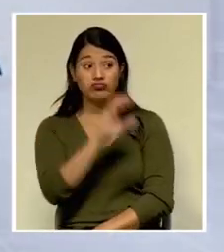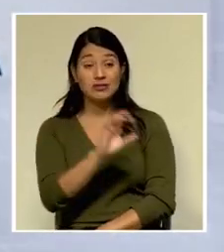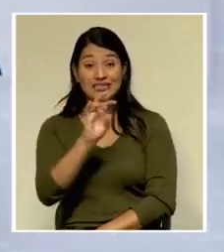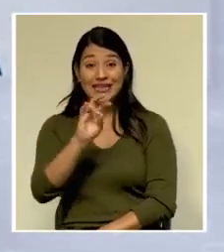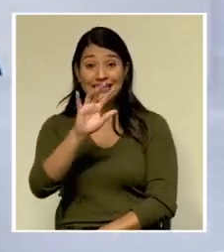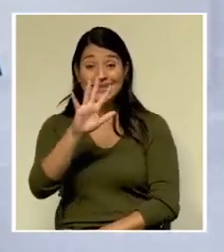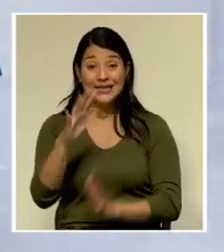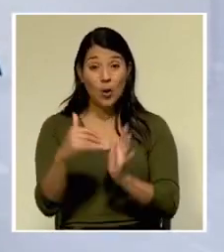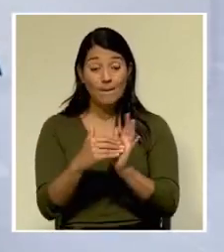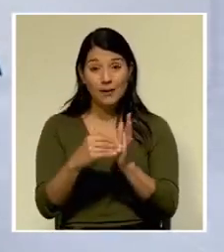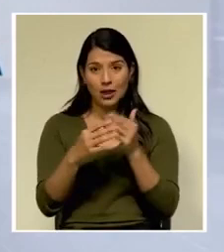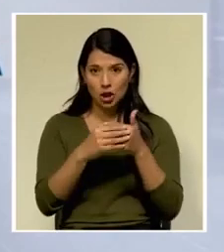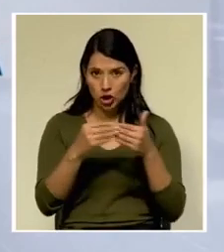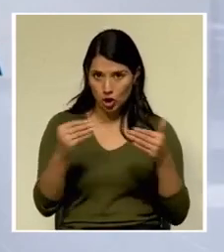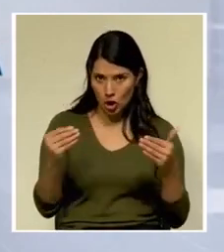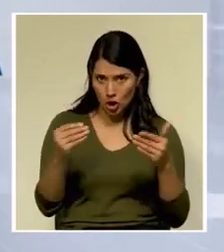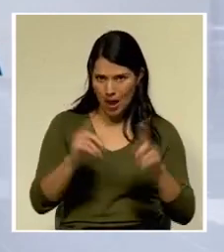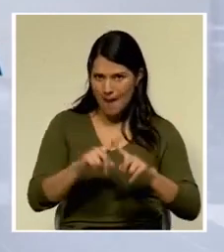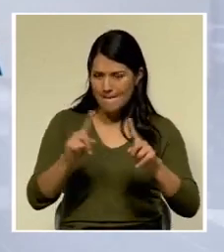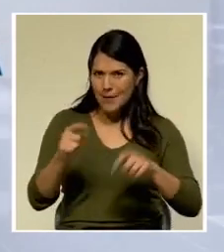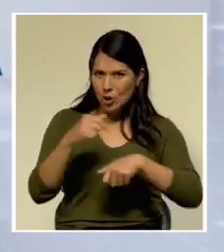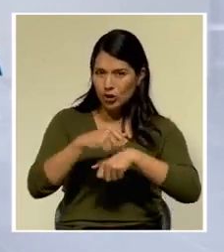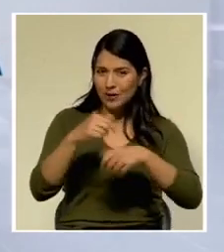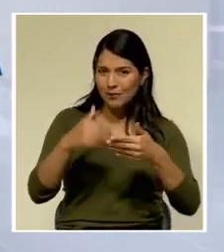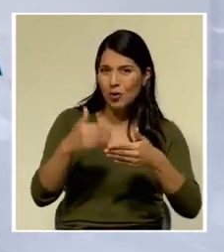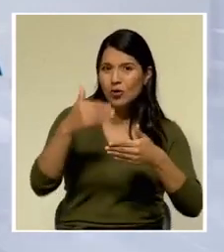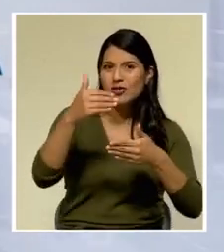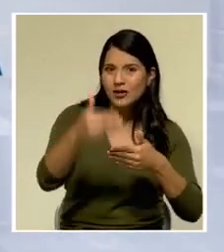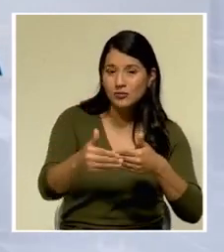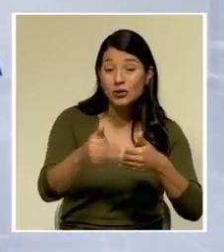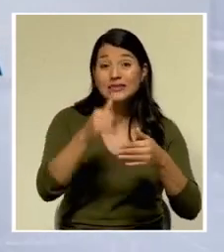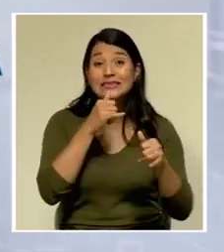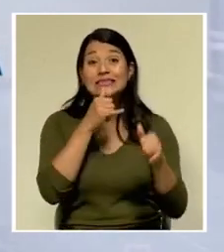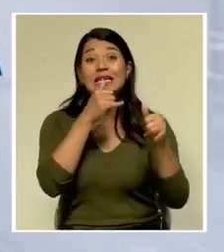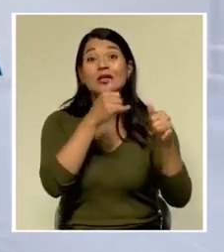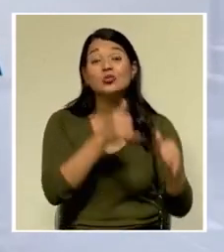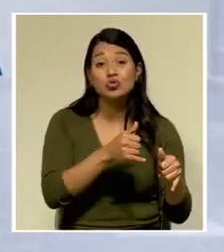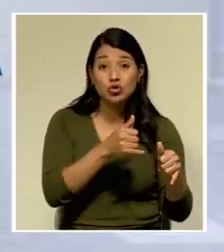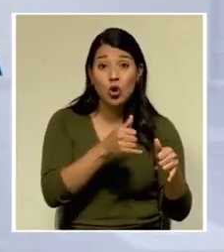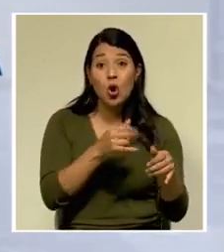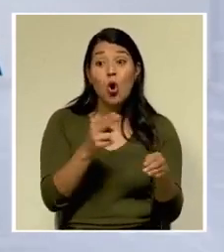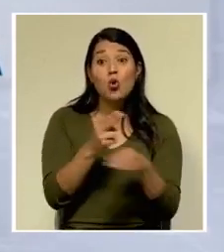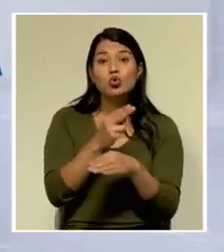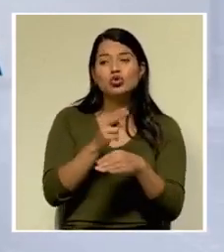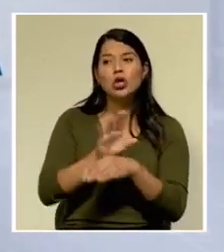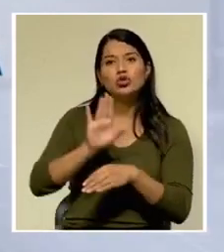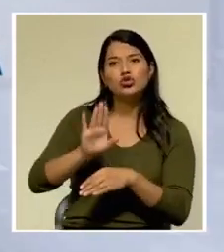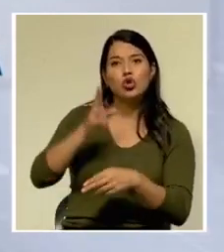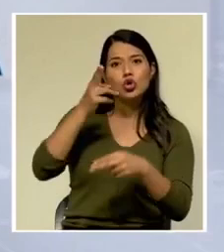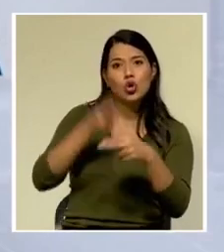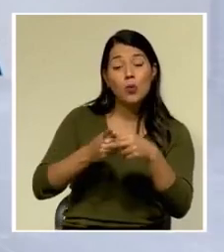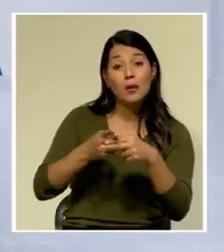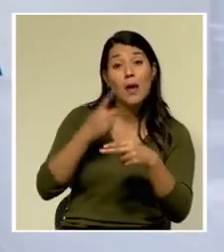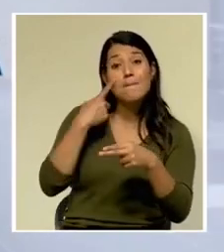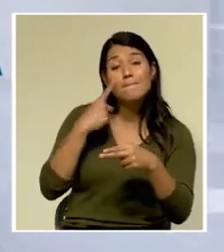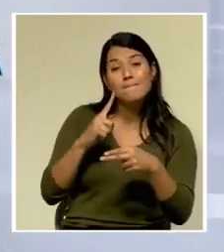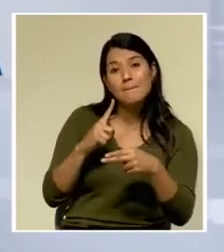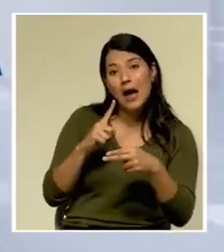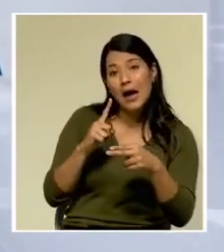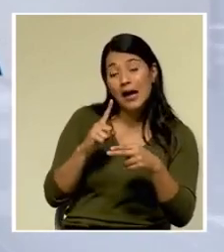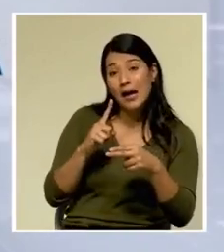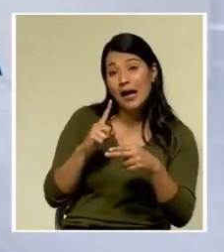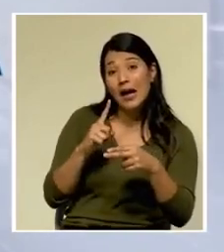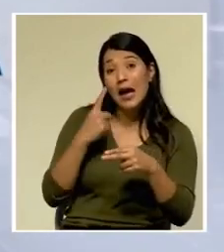$75,000, pero quien meses más tarde denunció que usaron su nombre para reportar